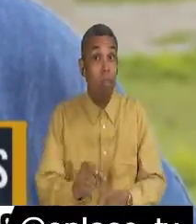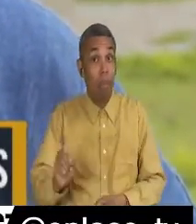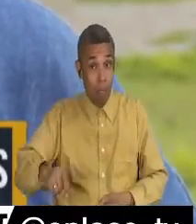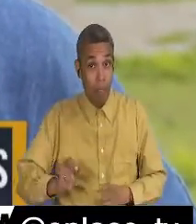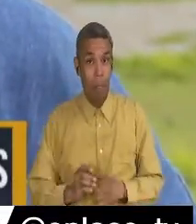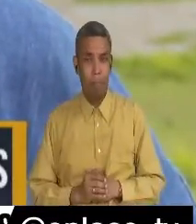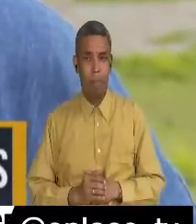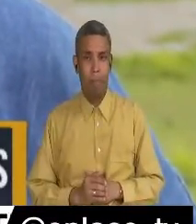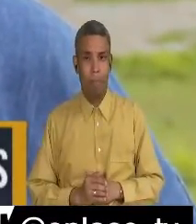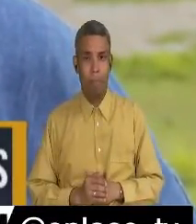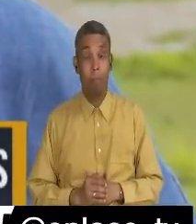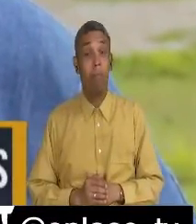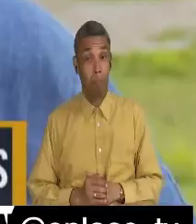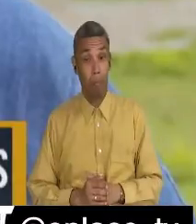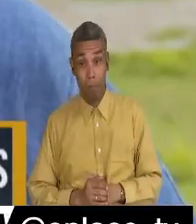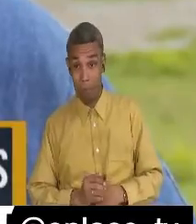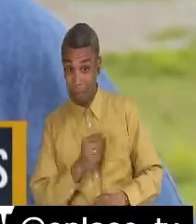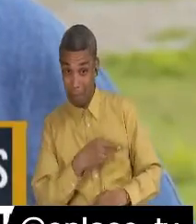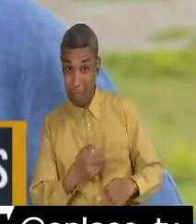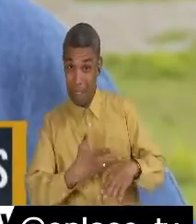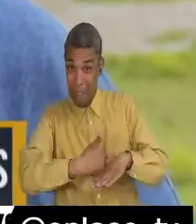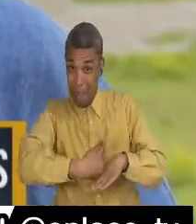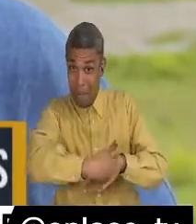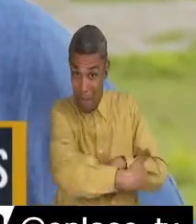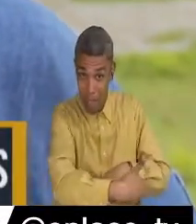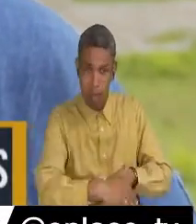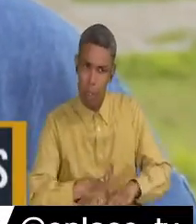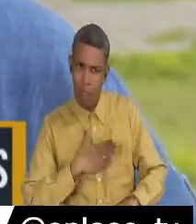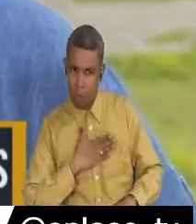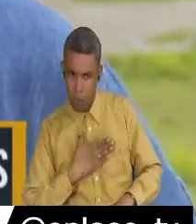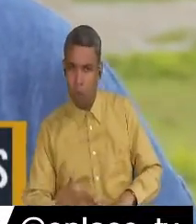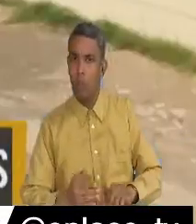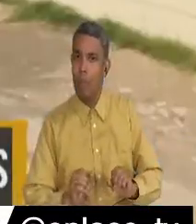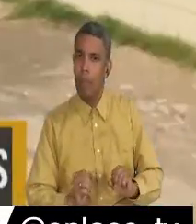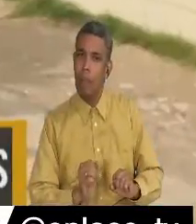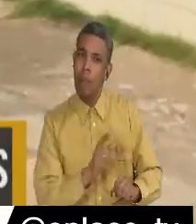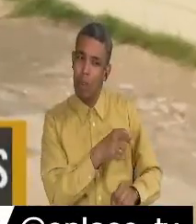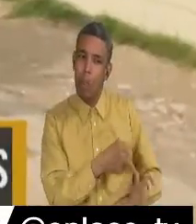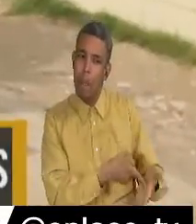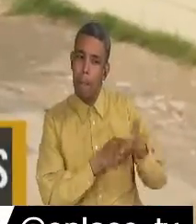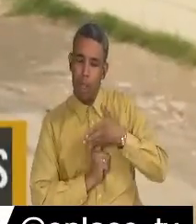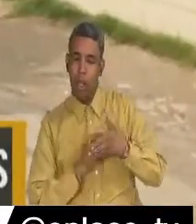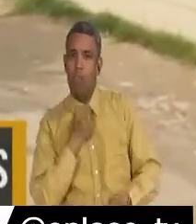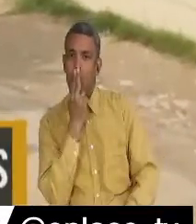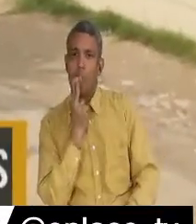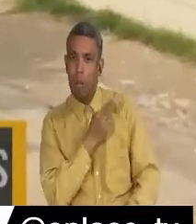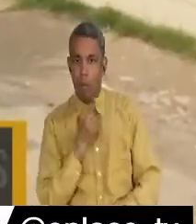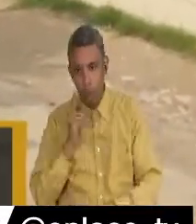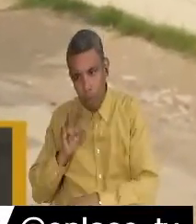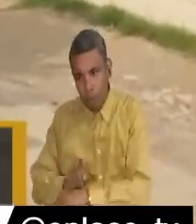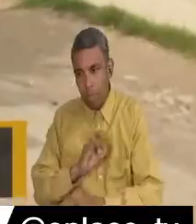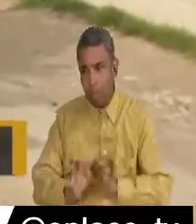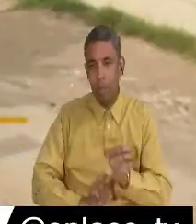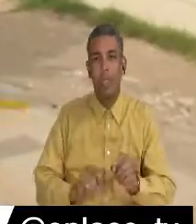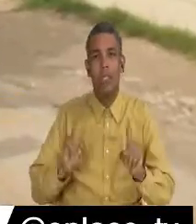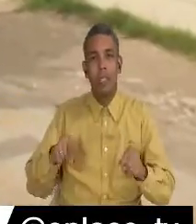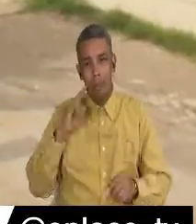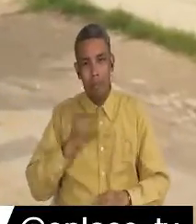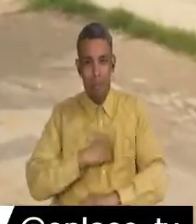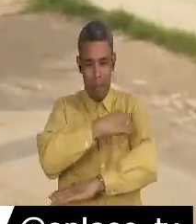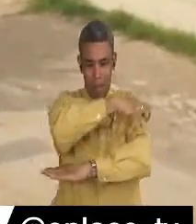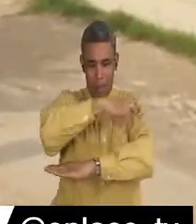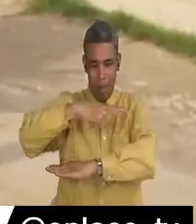de responder de acuerdo a la altura de la ciudad y de acuerdo a las exigencias de la administración municipal. La jornada continuó en el Paseo de la Cultura con la siembra